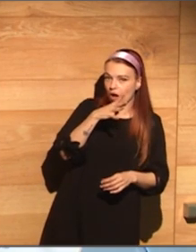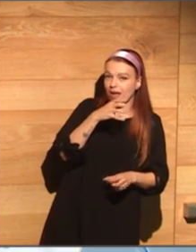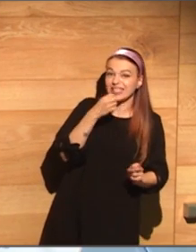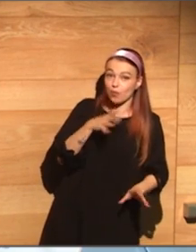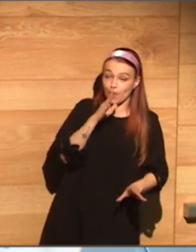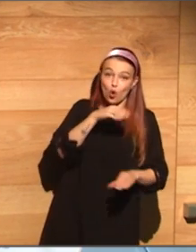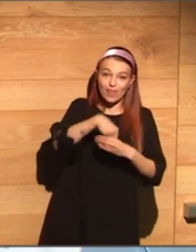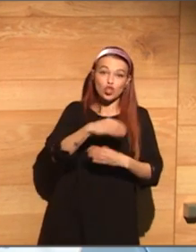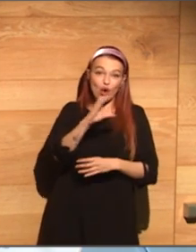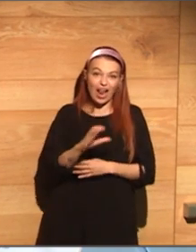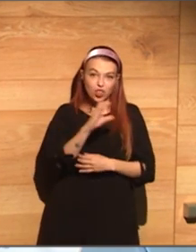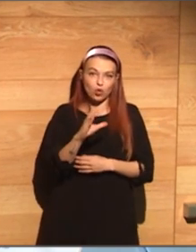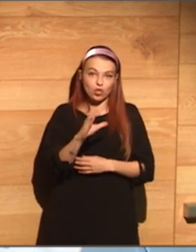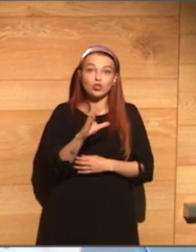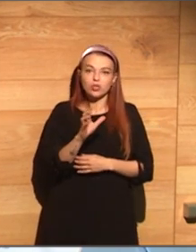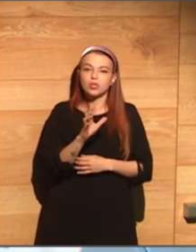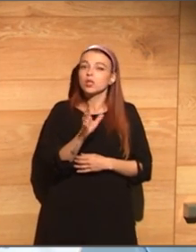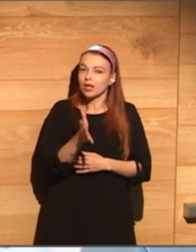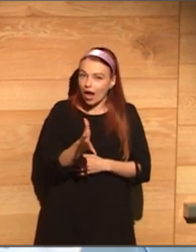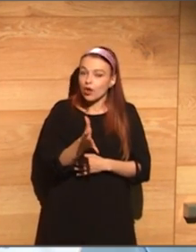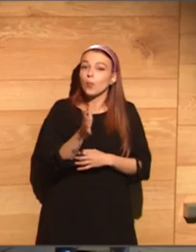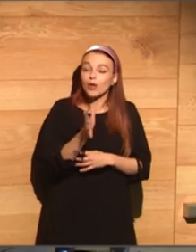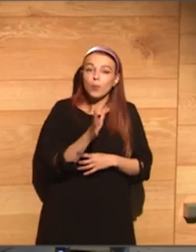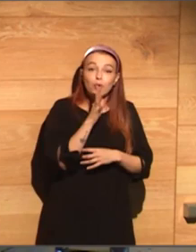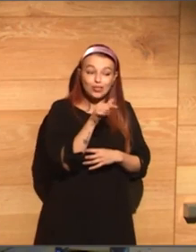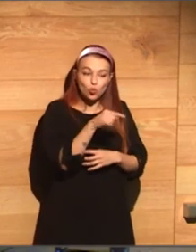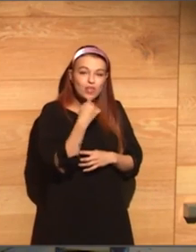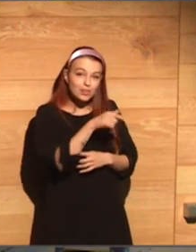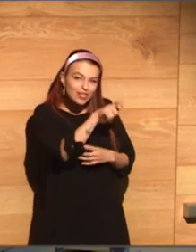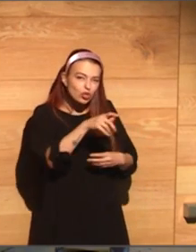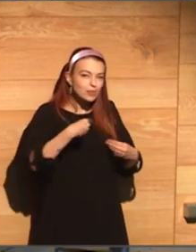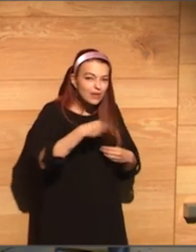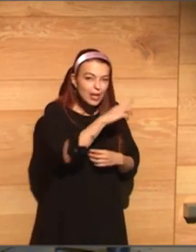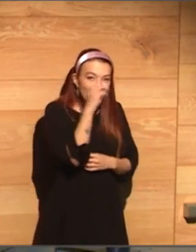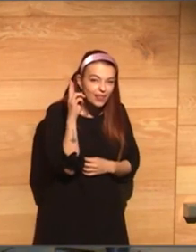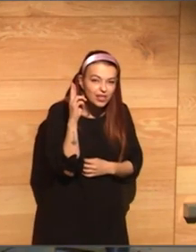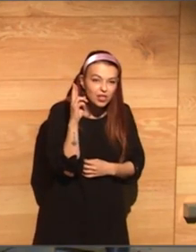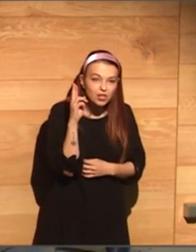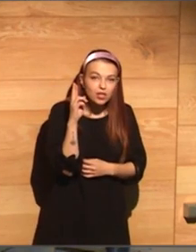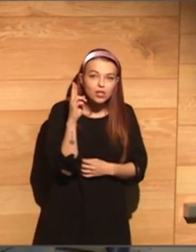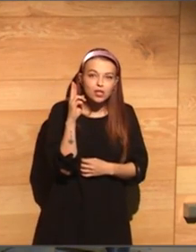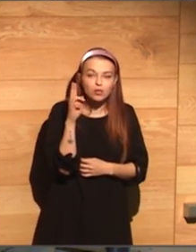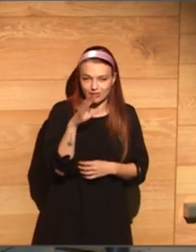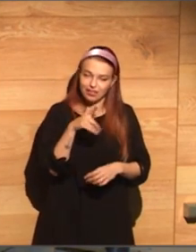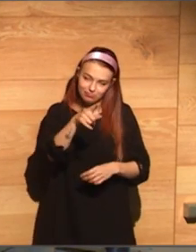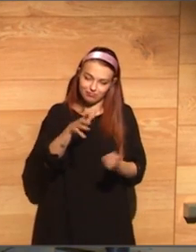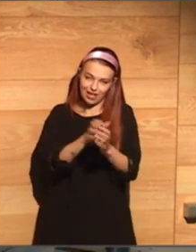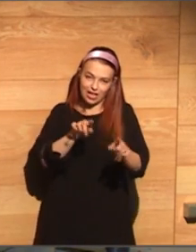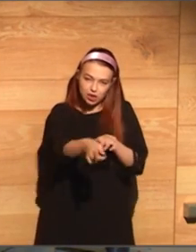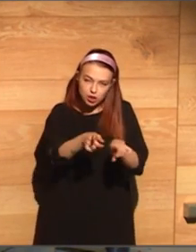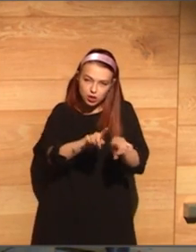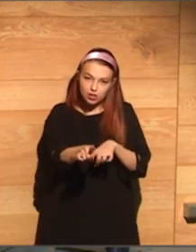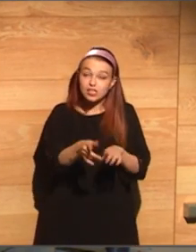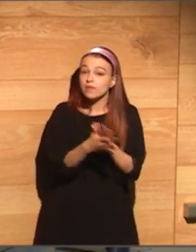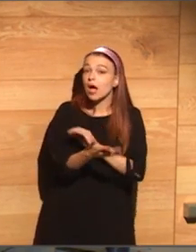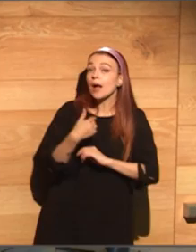Por lo calcario. Lo fluorizada que está el agua, la mano... Estás diciendo que a los madrileños, que son ganas, o sea, de provocar... Los odontólogos... Nos